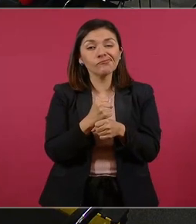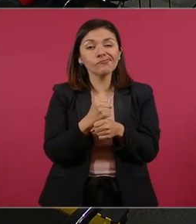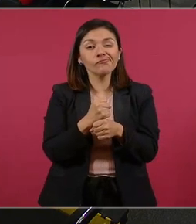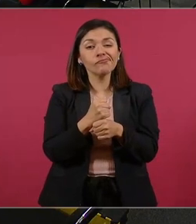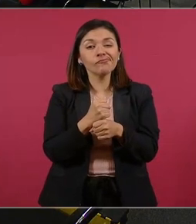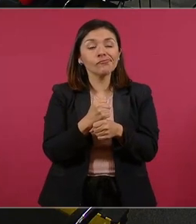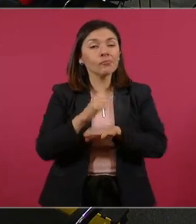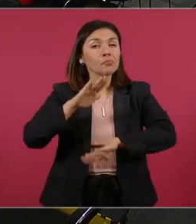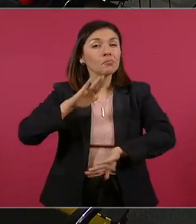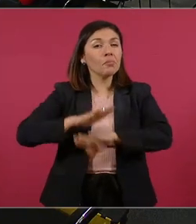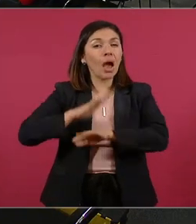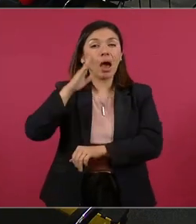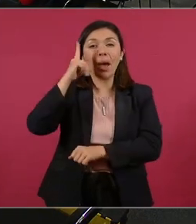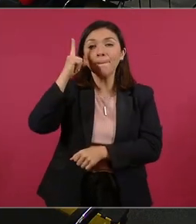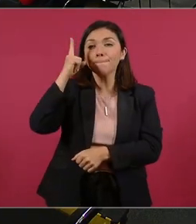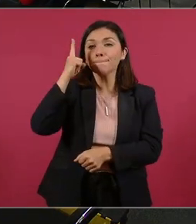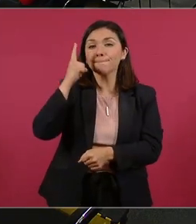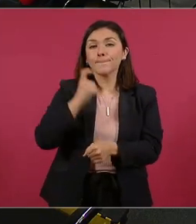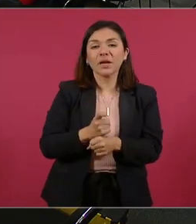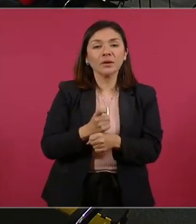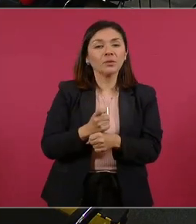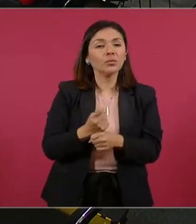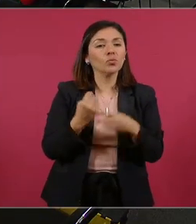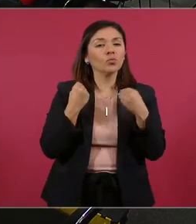de mayor